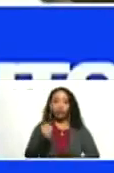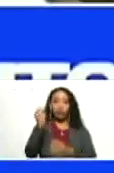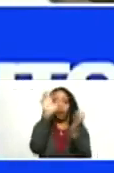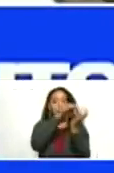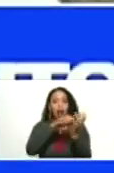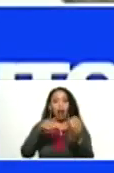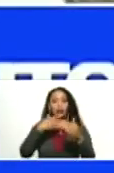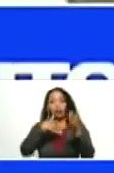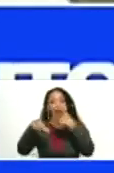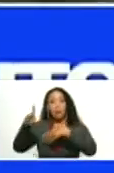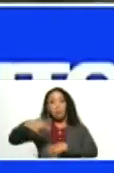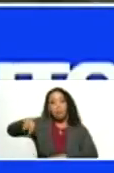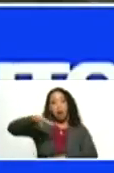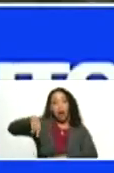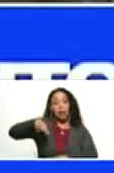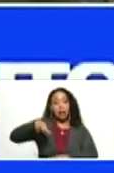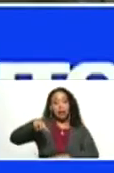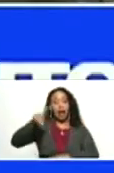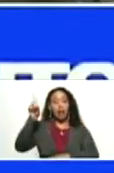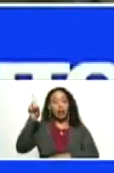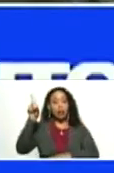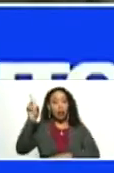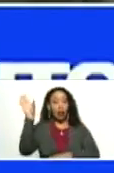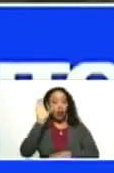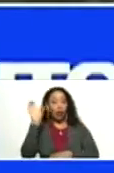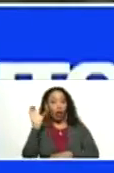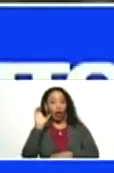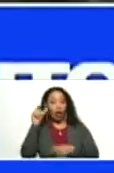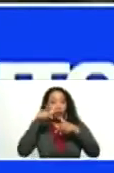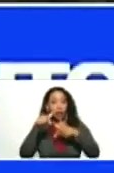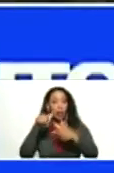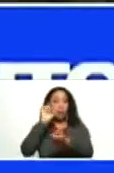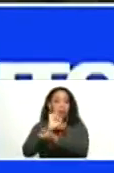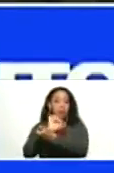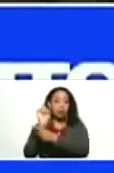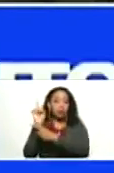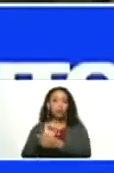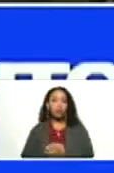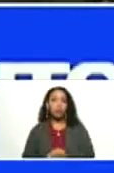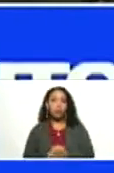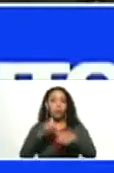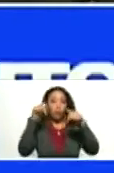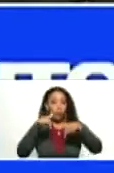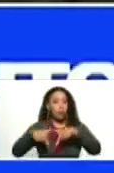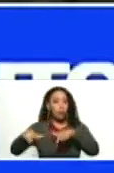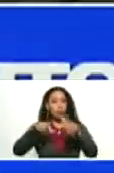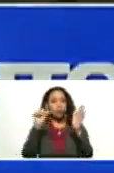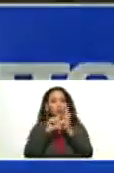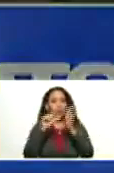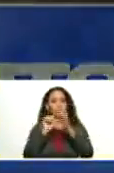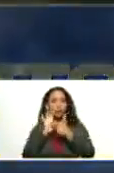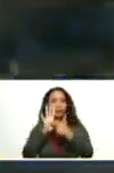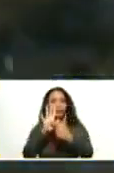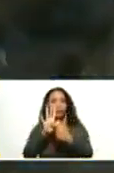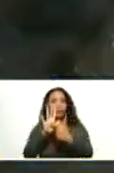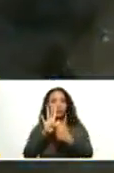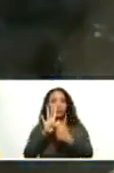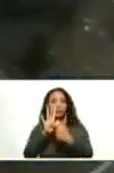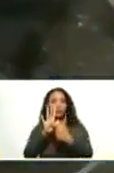Caracas, antes de ser juzgada, pasa por acá, por las bóvedas de La Guaira, y está preso. O sea que este fue un lugar donde se manifestaron los crímenes